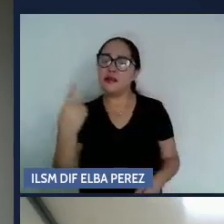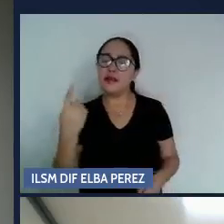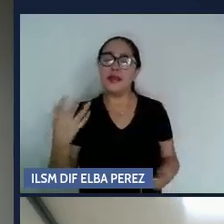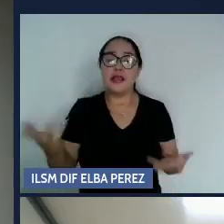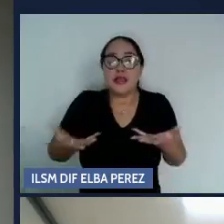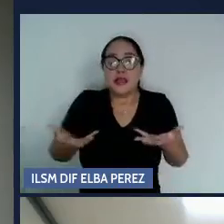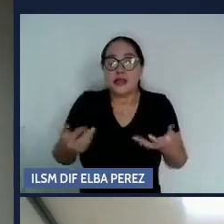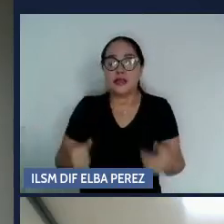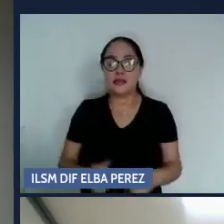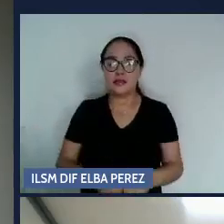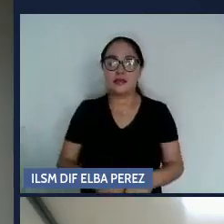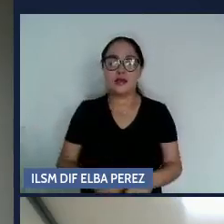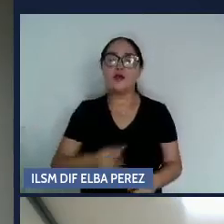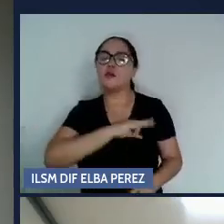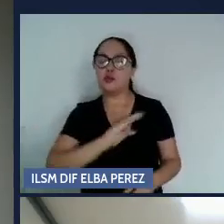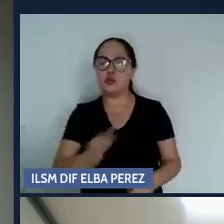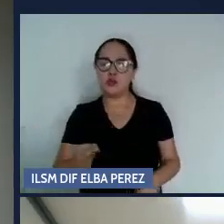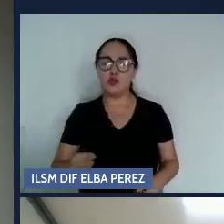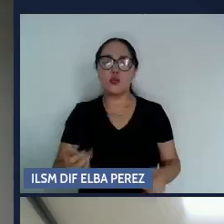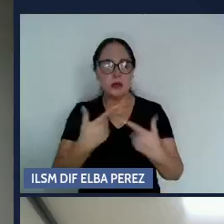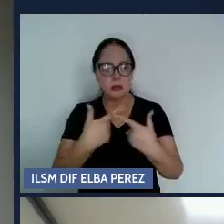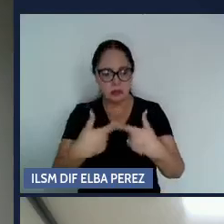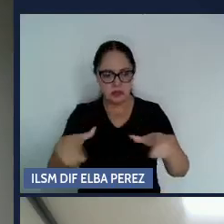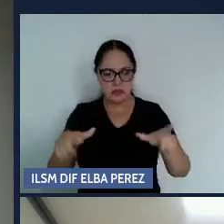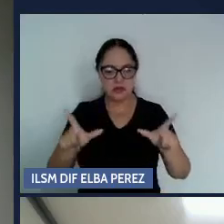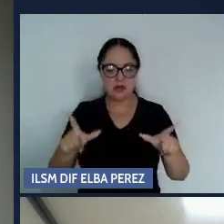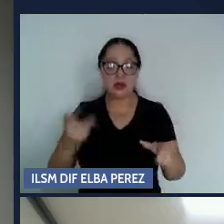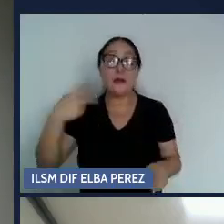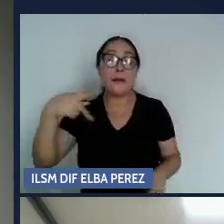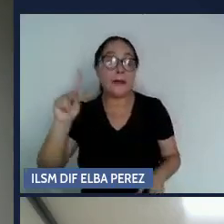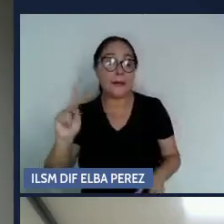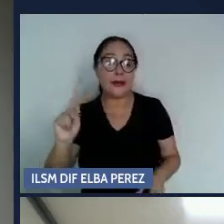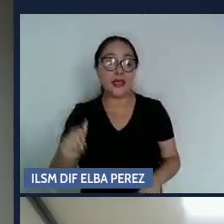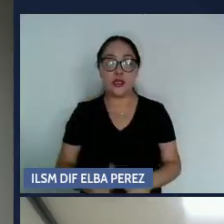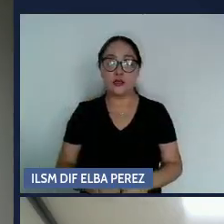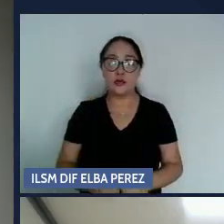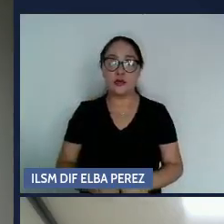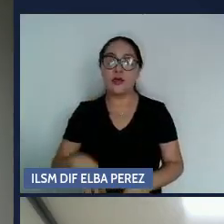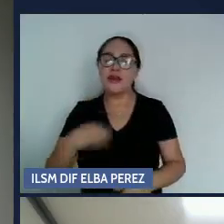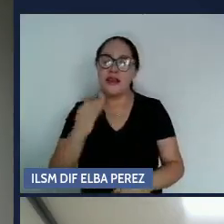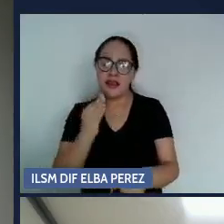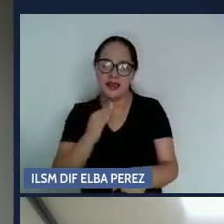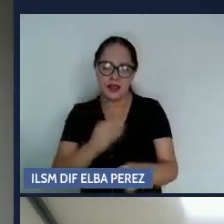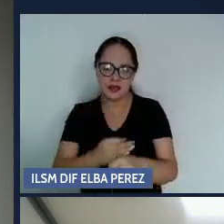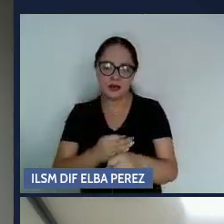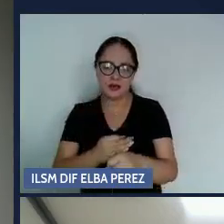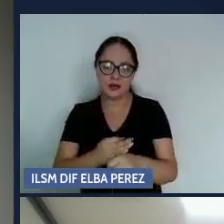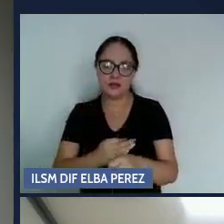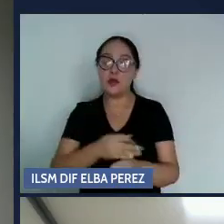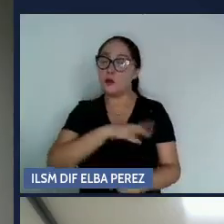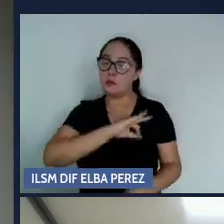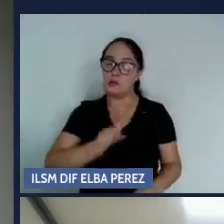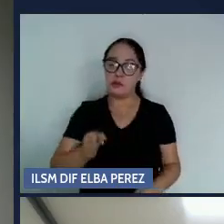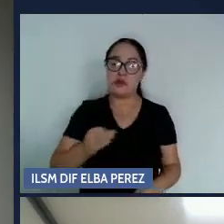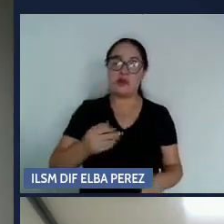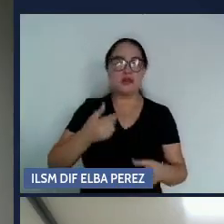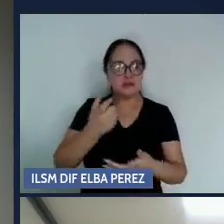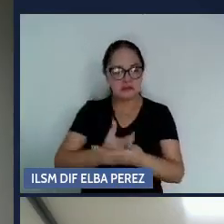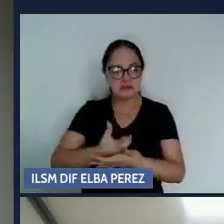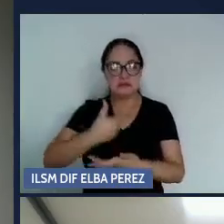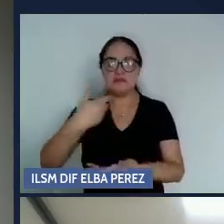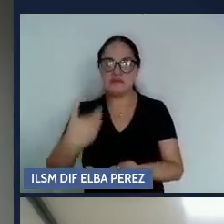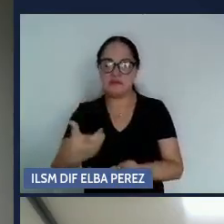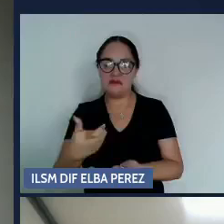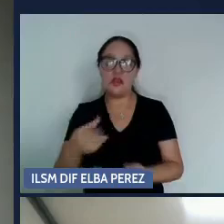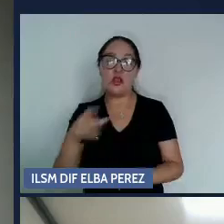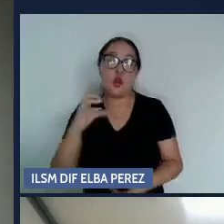libertad su procedimiento. Esto mediante el pago de una fianza. podrá esperar la resolución del juez